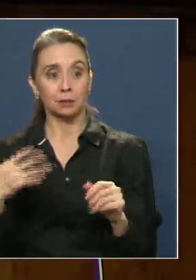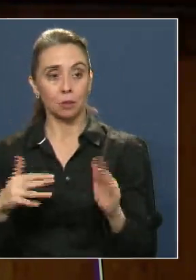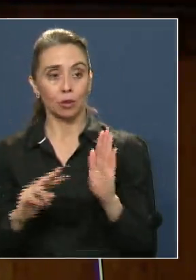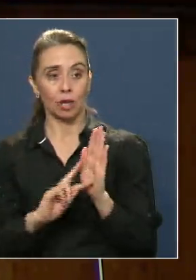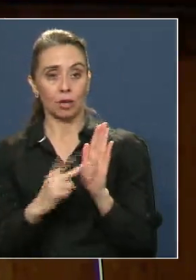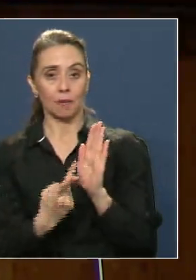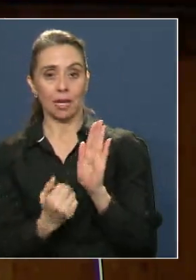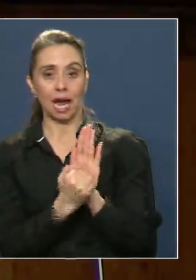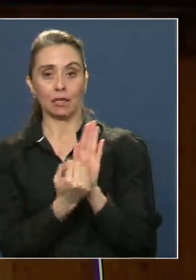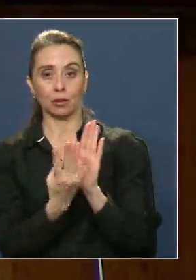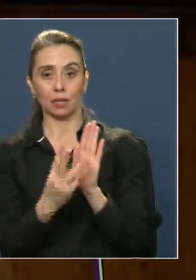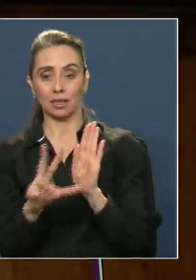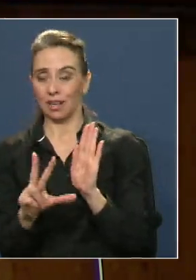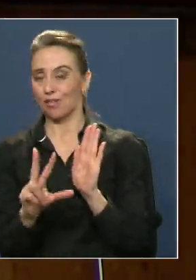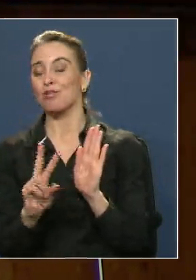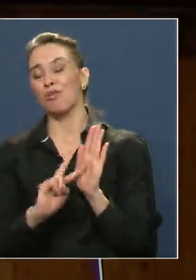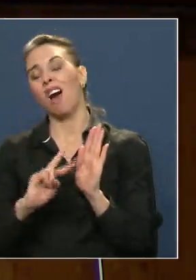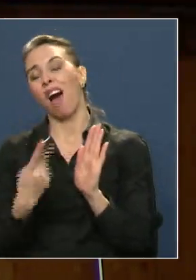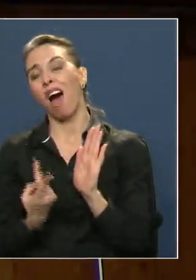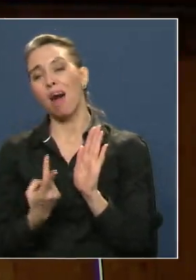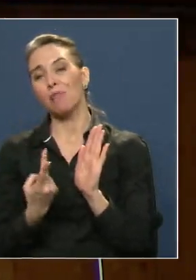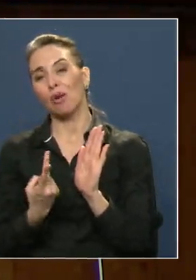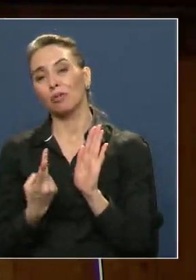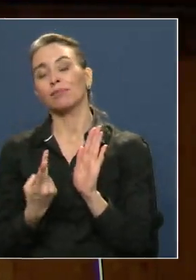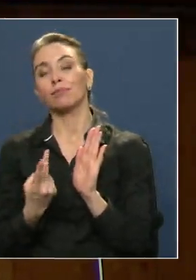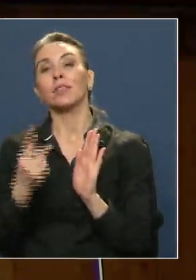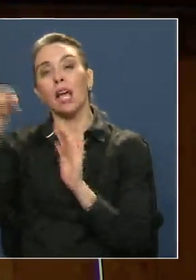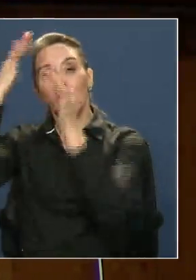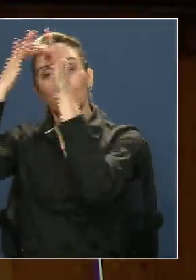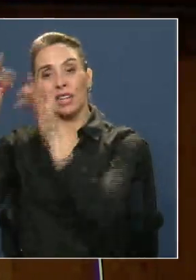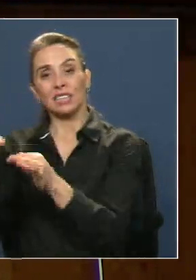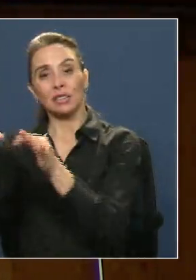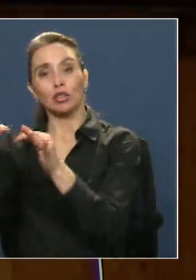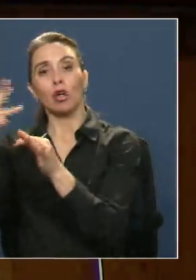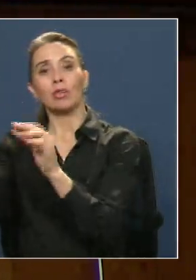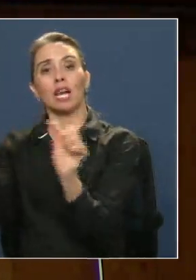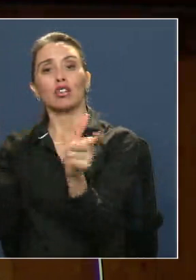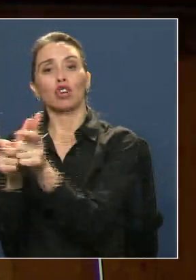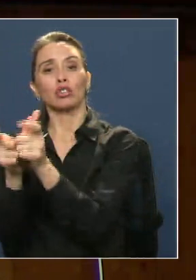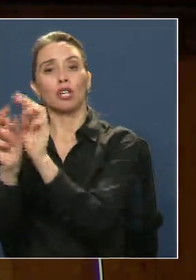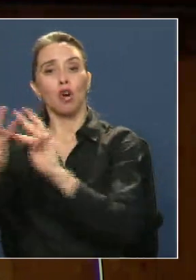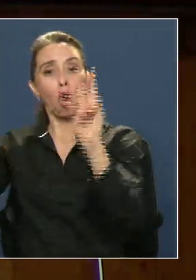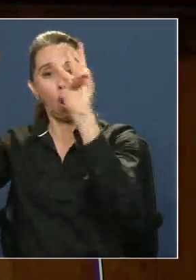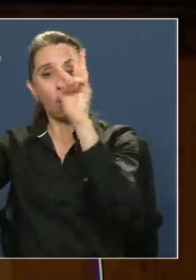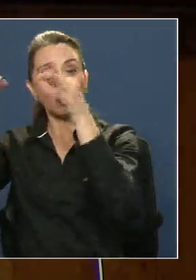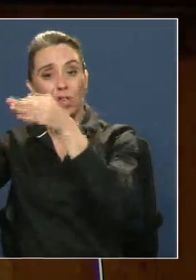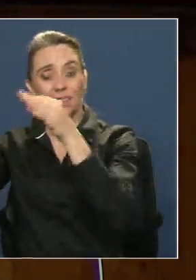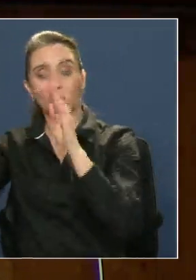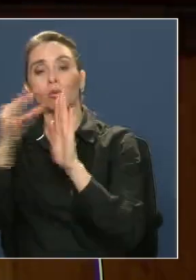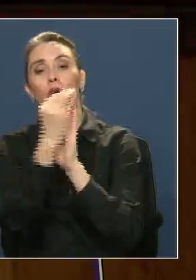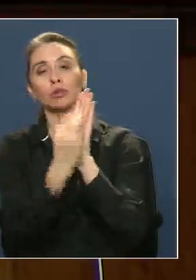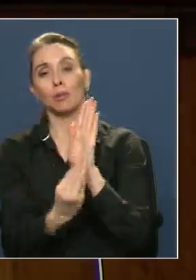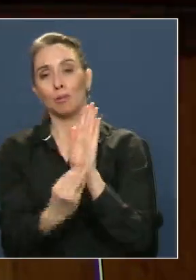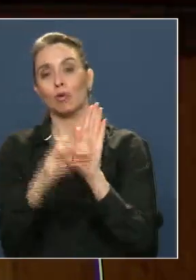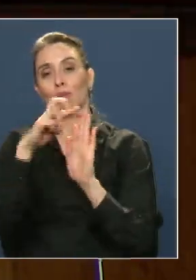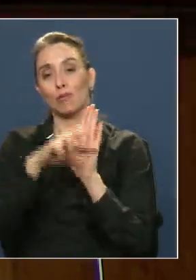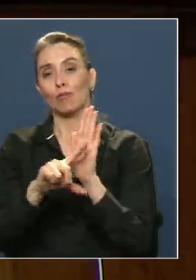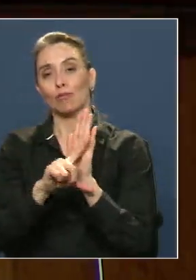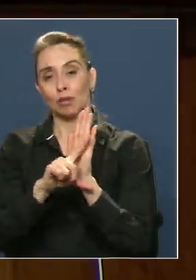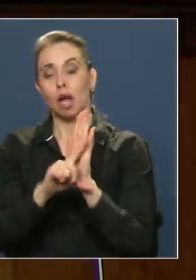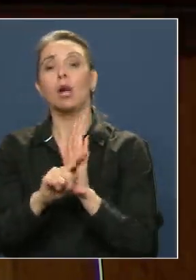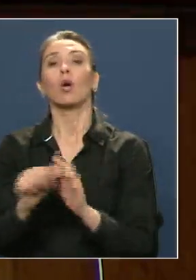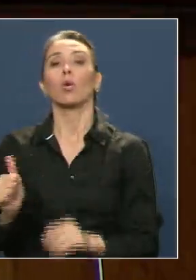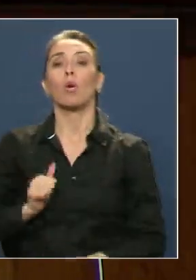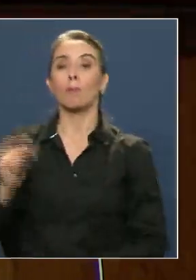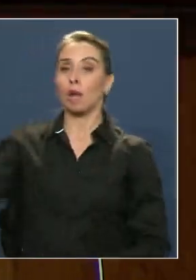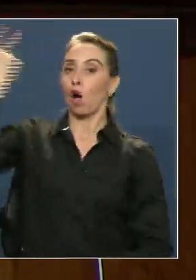modificar dicho artículo 38 para incorporar las resoluciones a que se refiere este proyecto de ley y, consiguientemente, cumplir la obligación